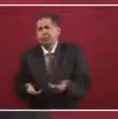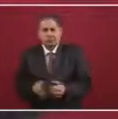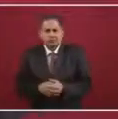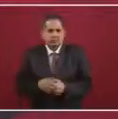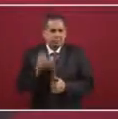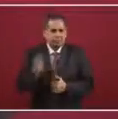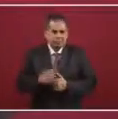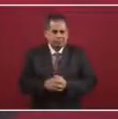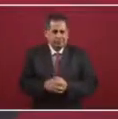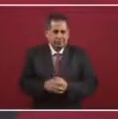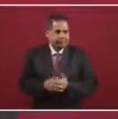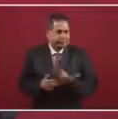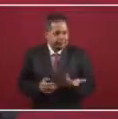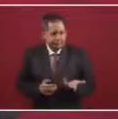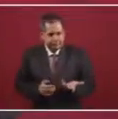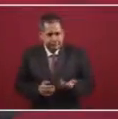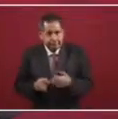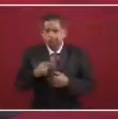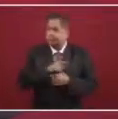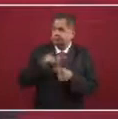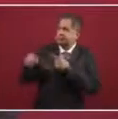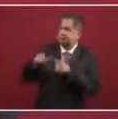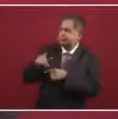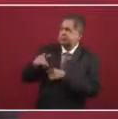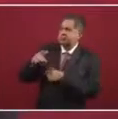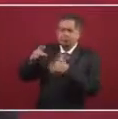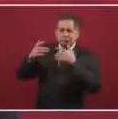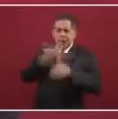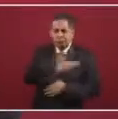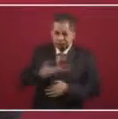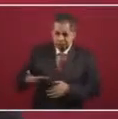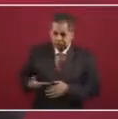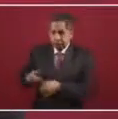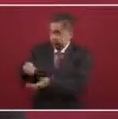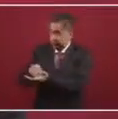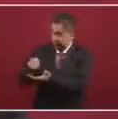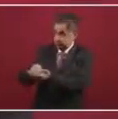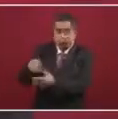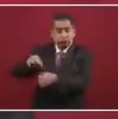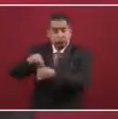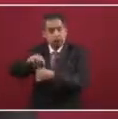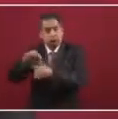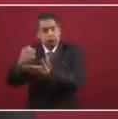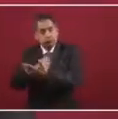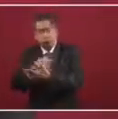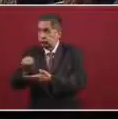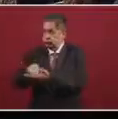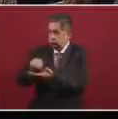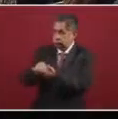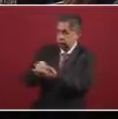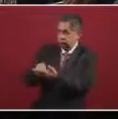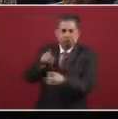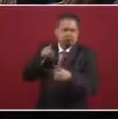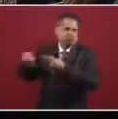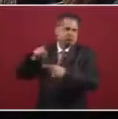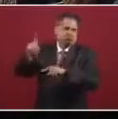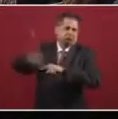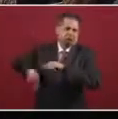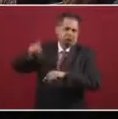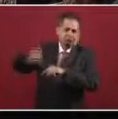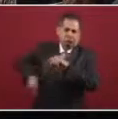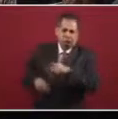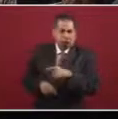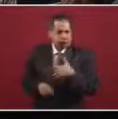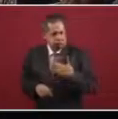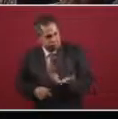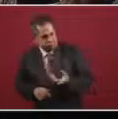Es decir, el pronunciamiento de que renuncie el presidente en funciones, que fue electo legítimamente. Y no se dijo nada